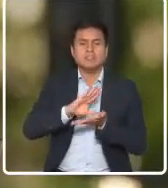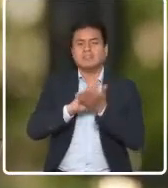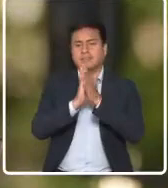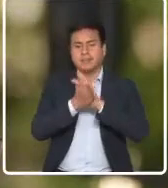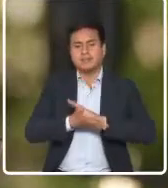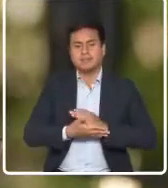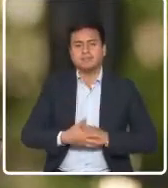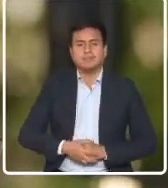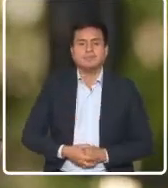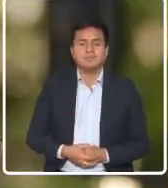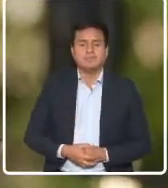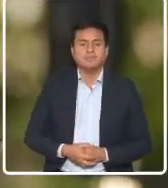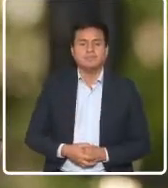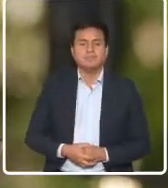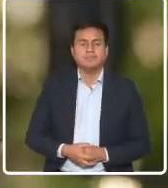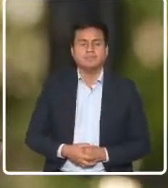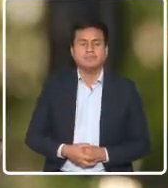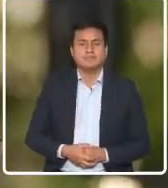entero.